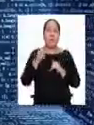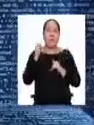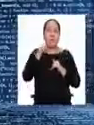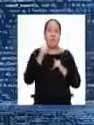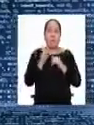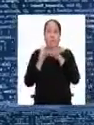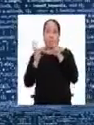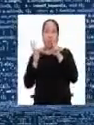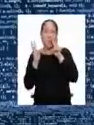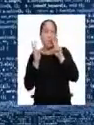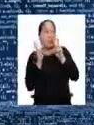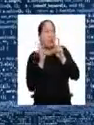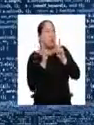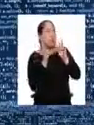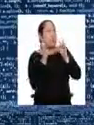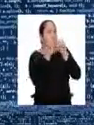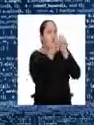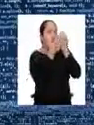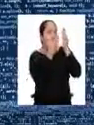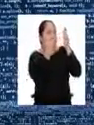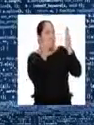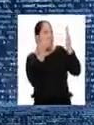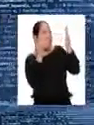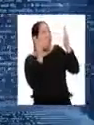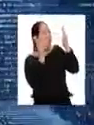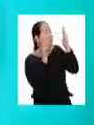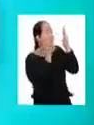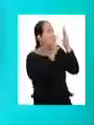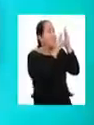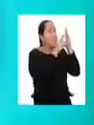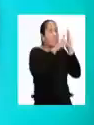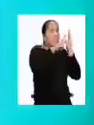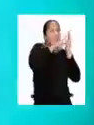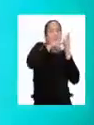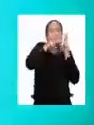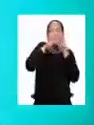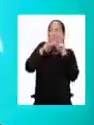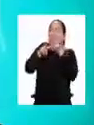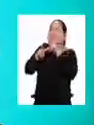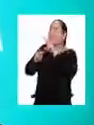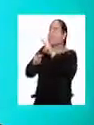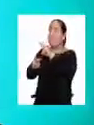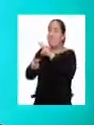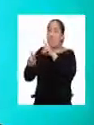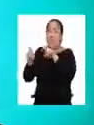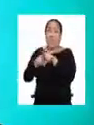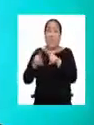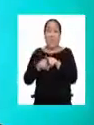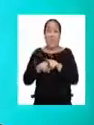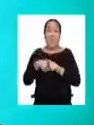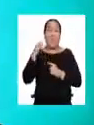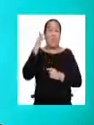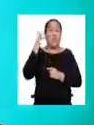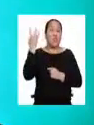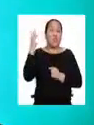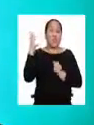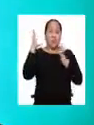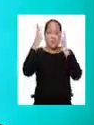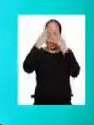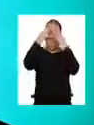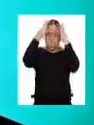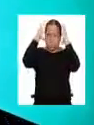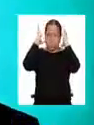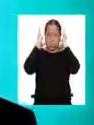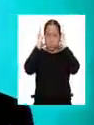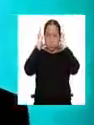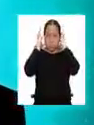giras a la izquierda, la vista se moverá en esa dirección. Y también dispone de sonido envolvente. Es por ello que